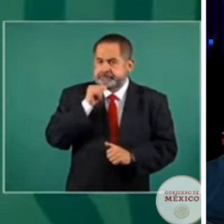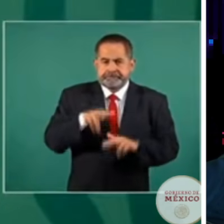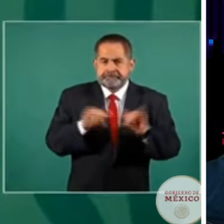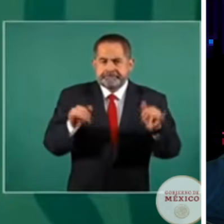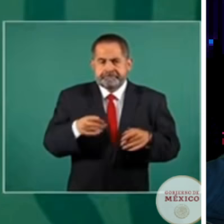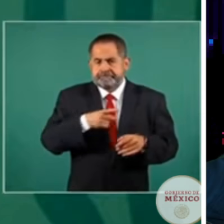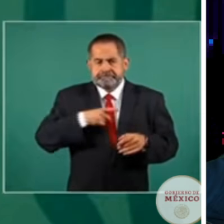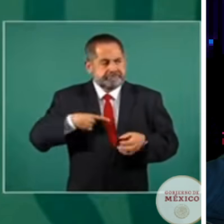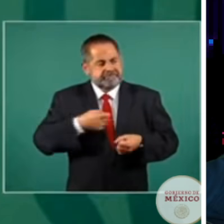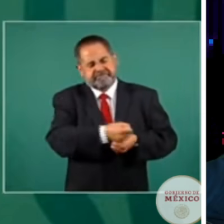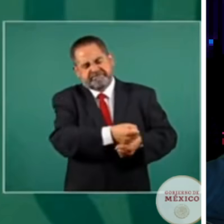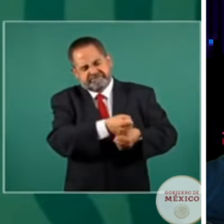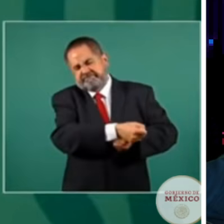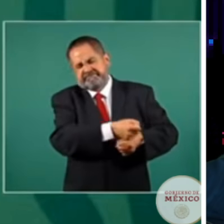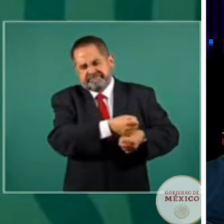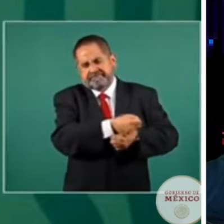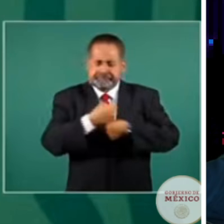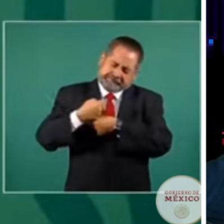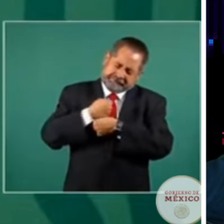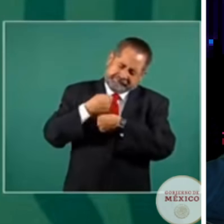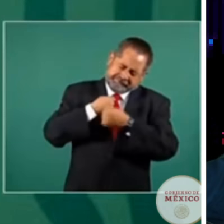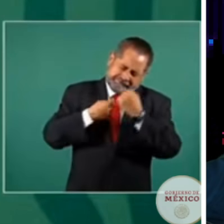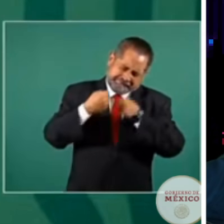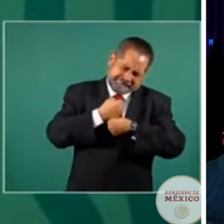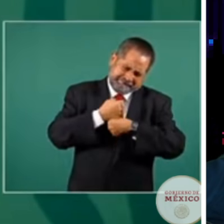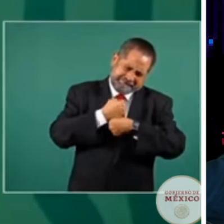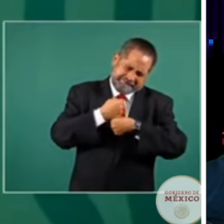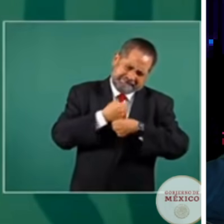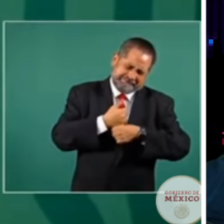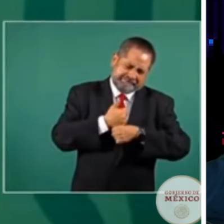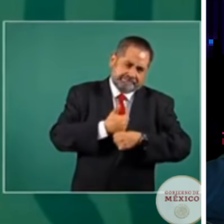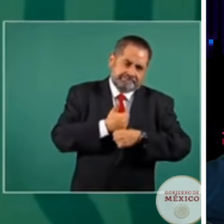ser torturado. Nadie.